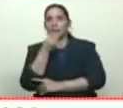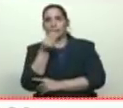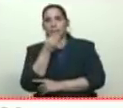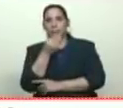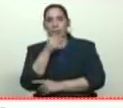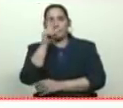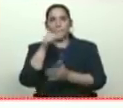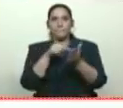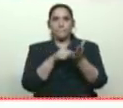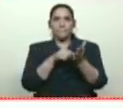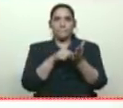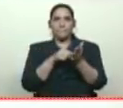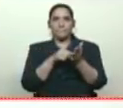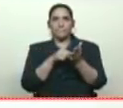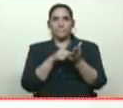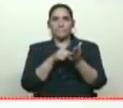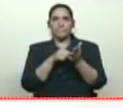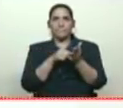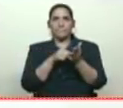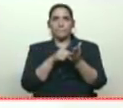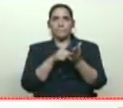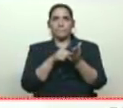1.000